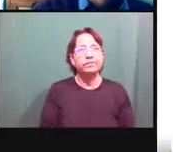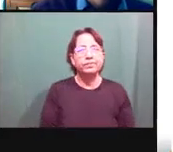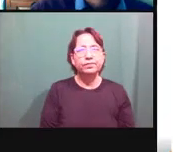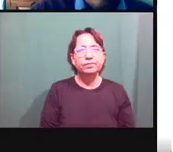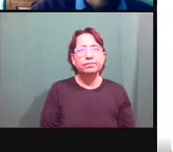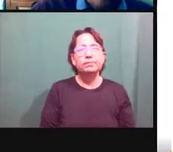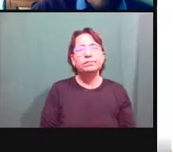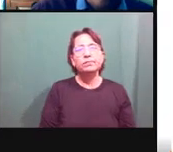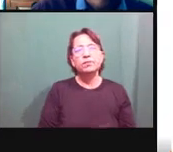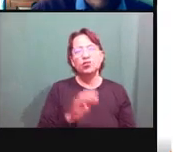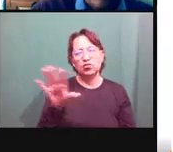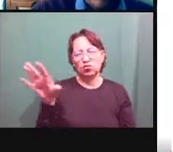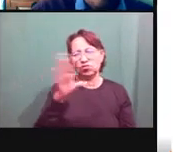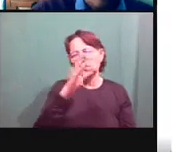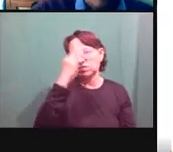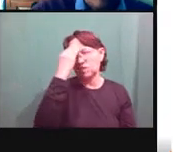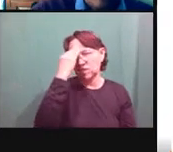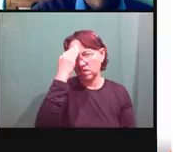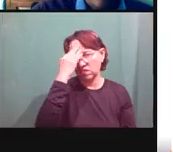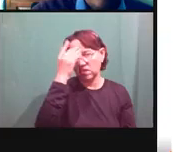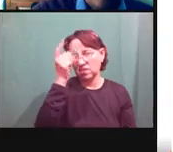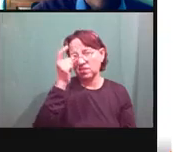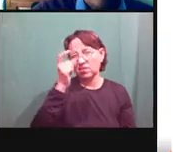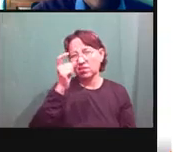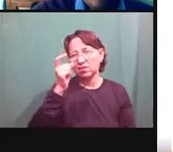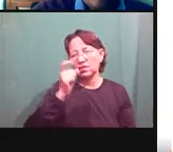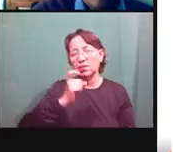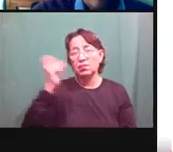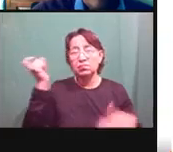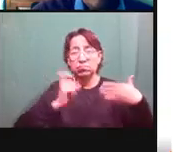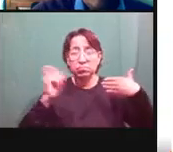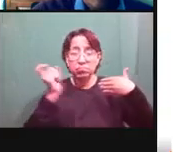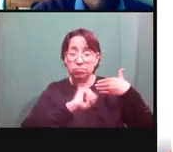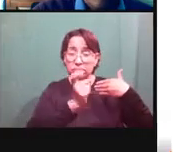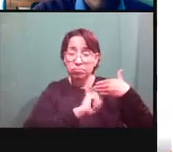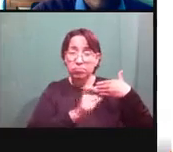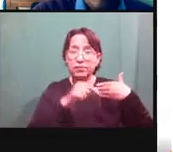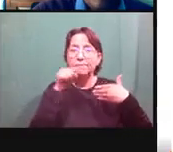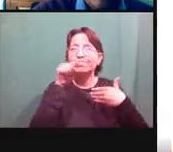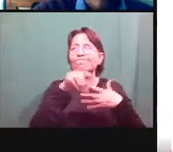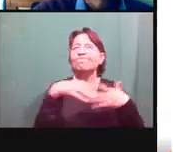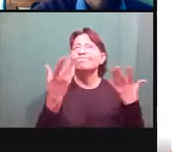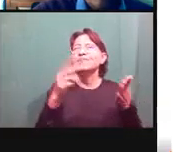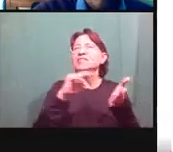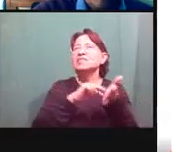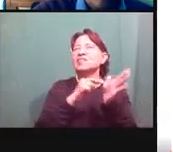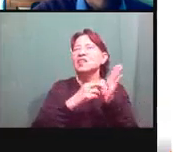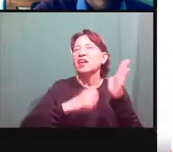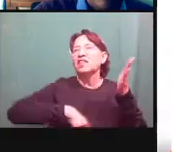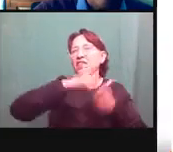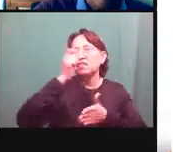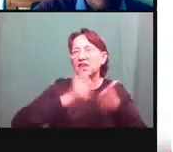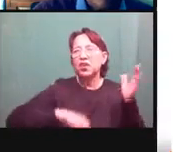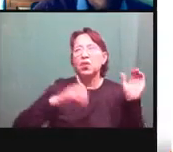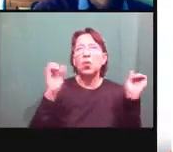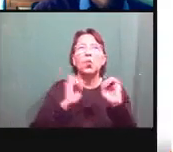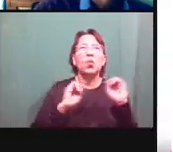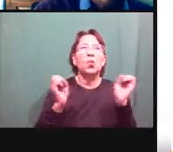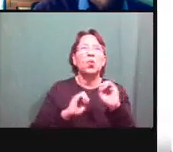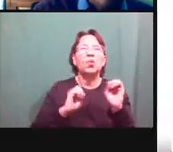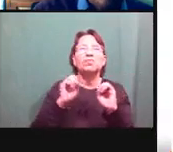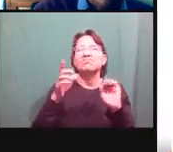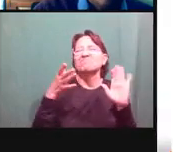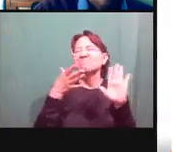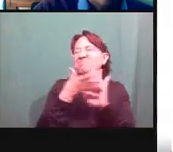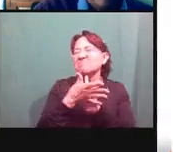Entonces, como todos sabemos, pues el graffiti se puede definir como la firma, el texto, composición pictórica,